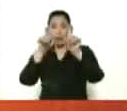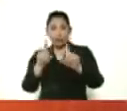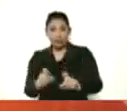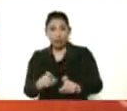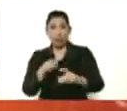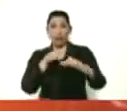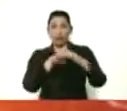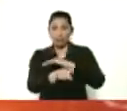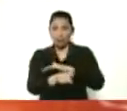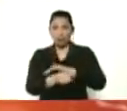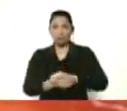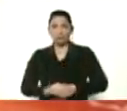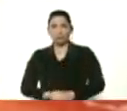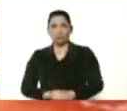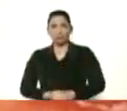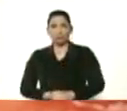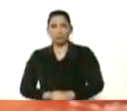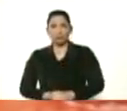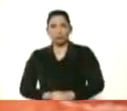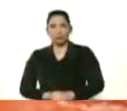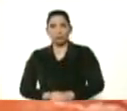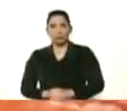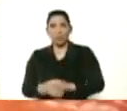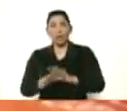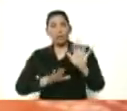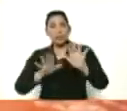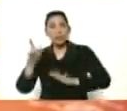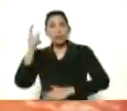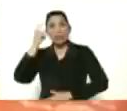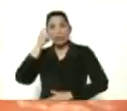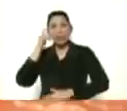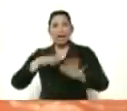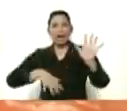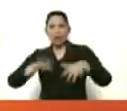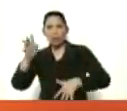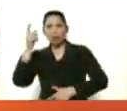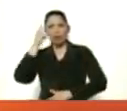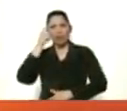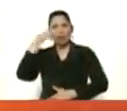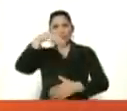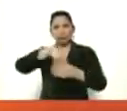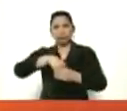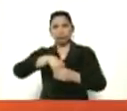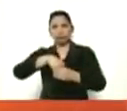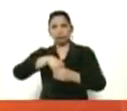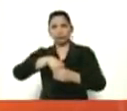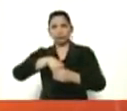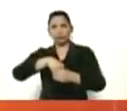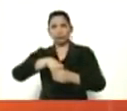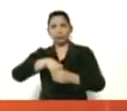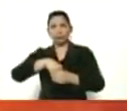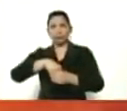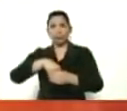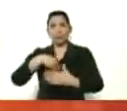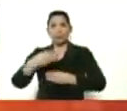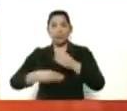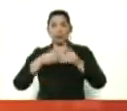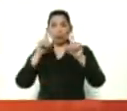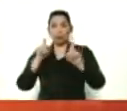entrar. Correcto. Tuvo 15 días, 14 días de su cuarentena. Se le hizo el examen al